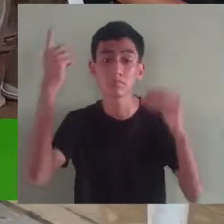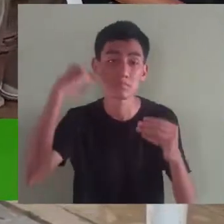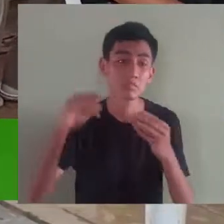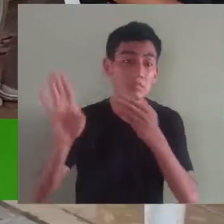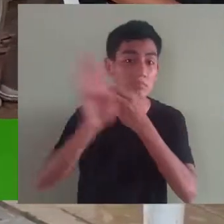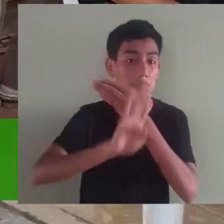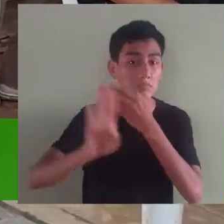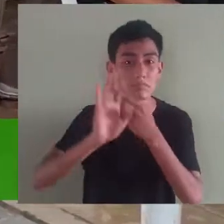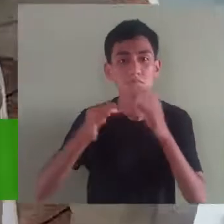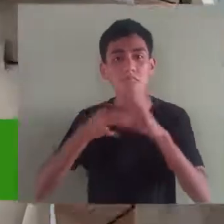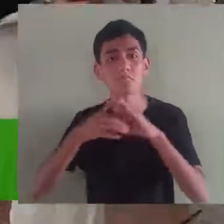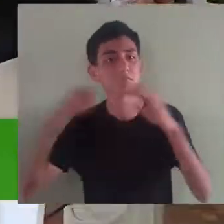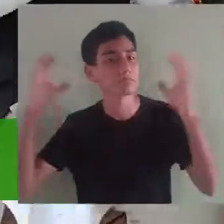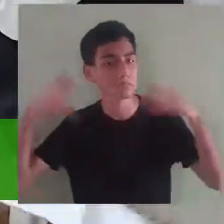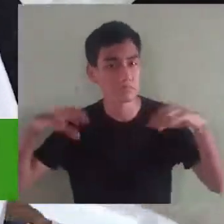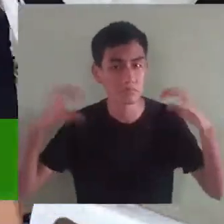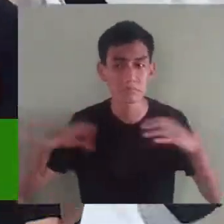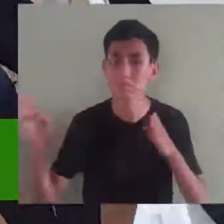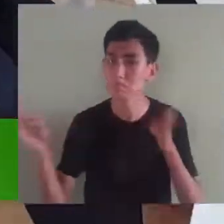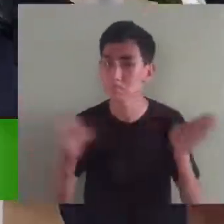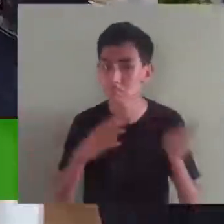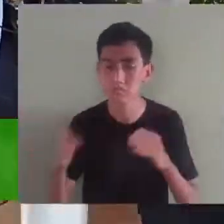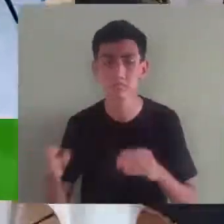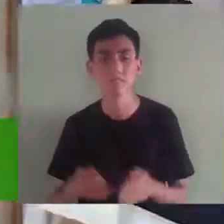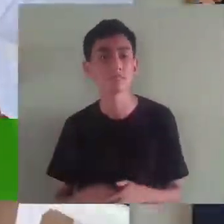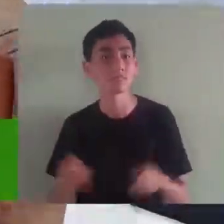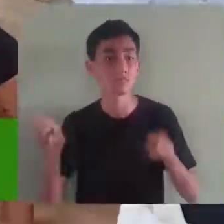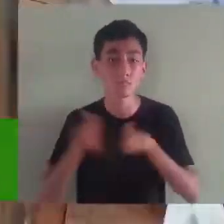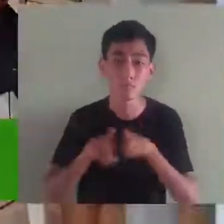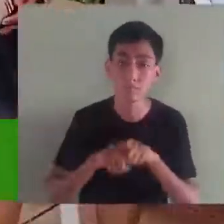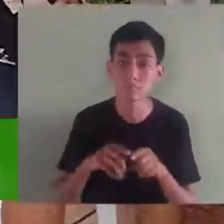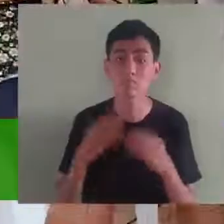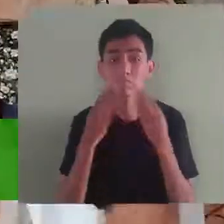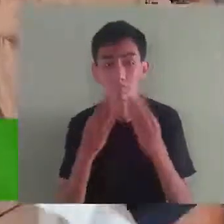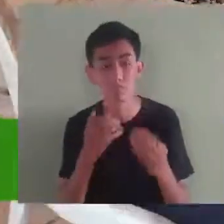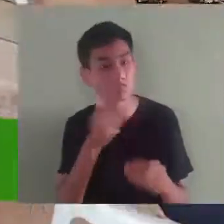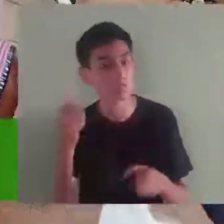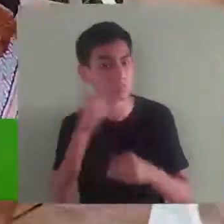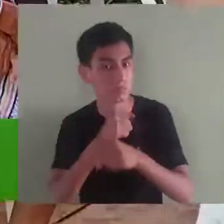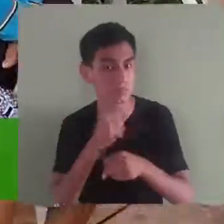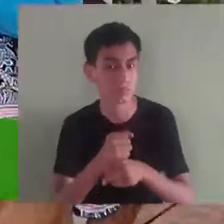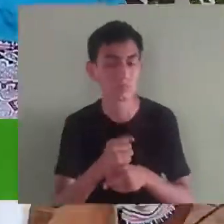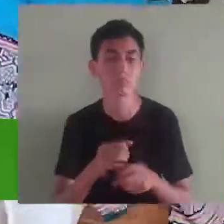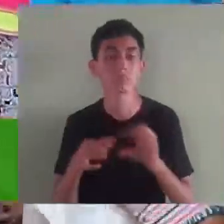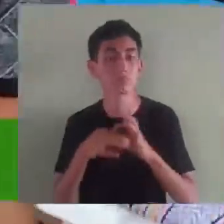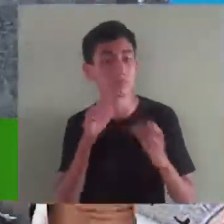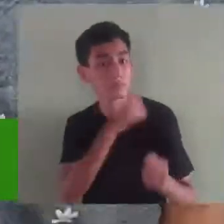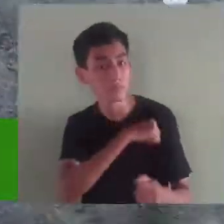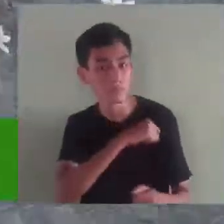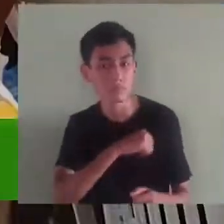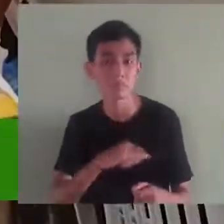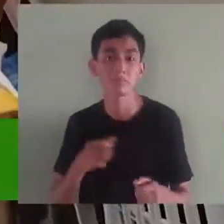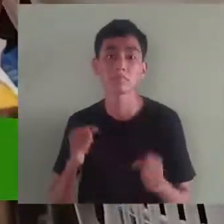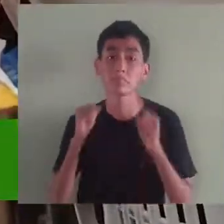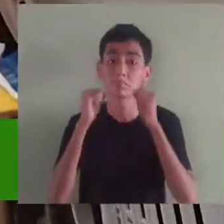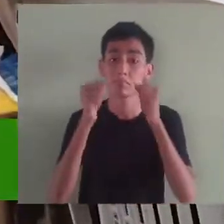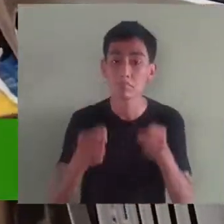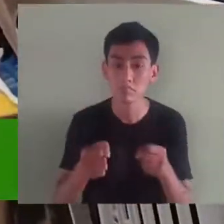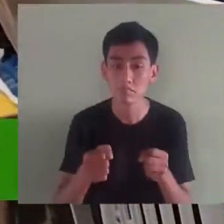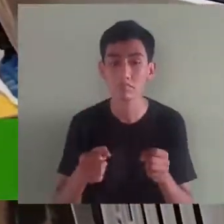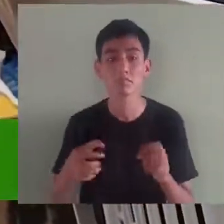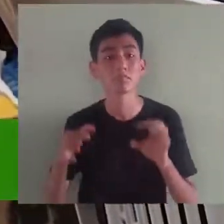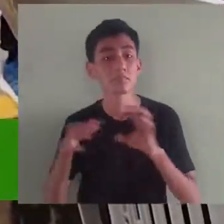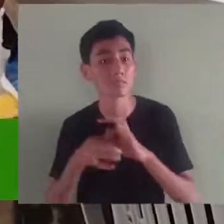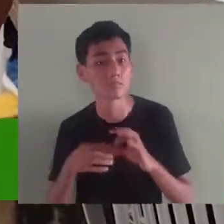las inclemencias del clima, pero también ha logrado, gracias a las gestiones pertinentes, la donación por parte de la Direza de